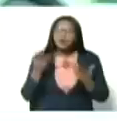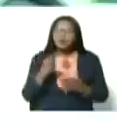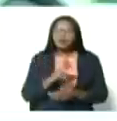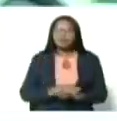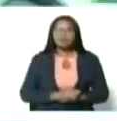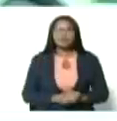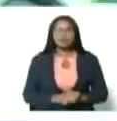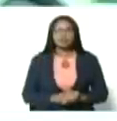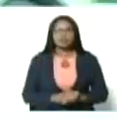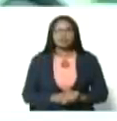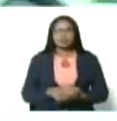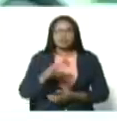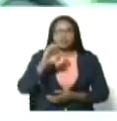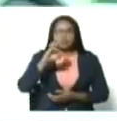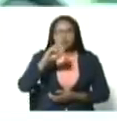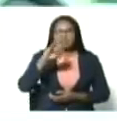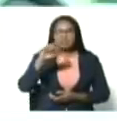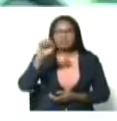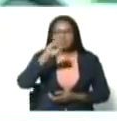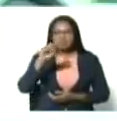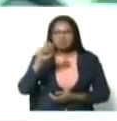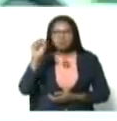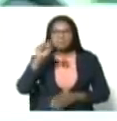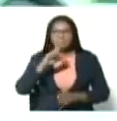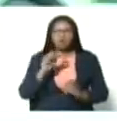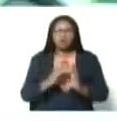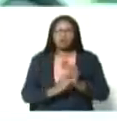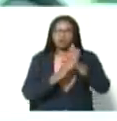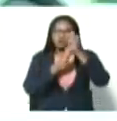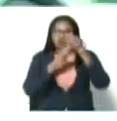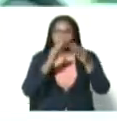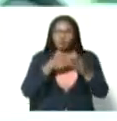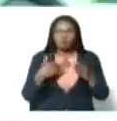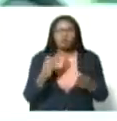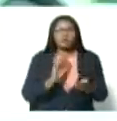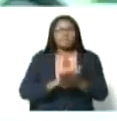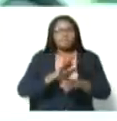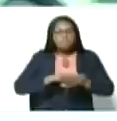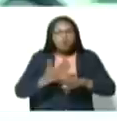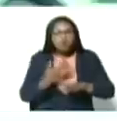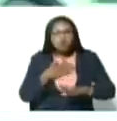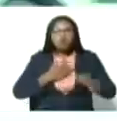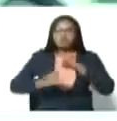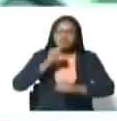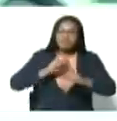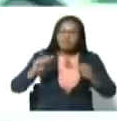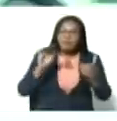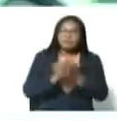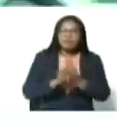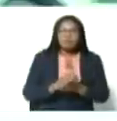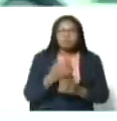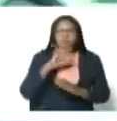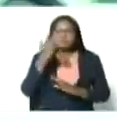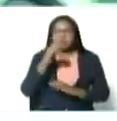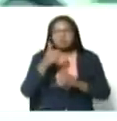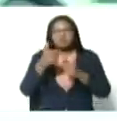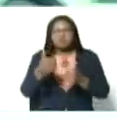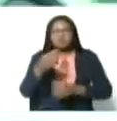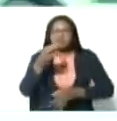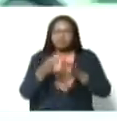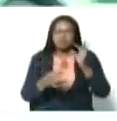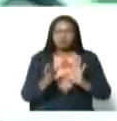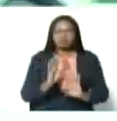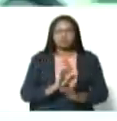Alvarado. Ajá, ¿y por qué te postulaste para delegado sindical? Porque quiero defender a mis compañeros. Me parece bien que tenga suerte, le